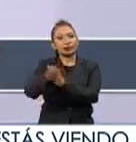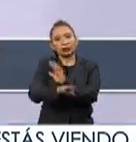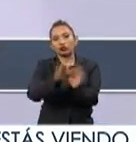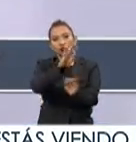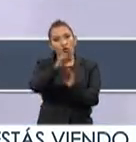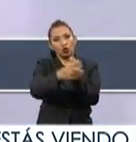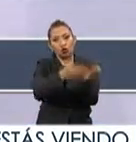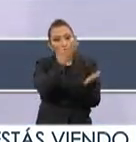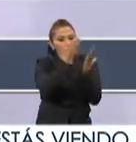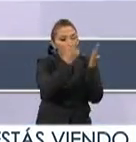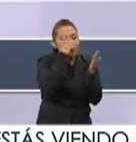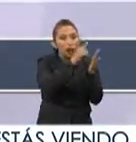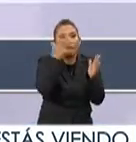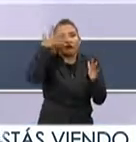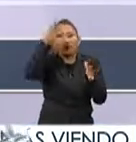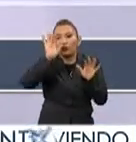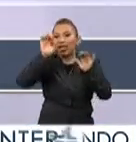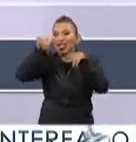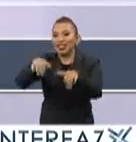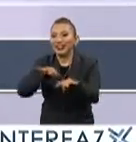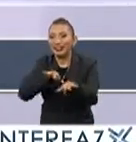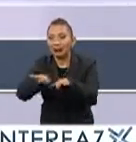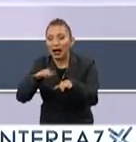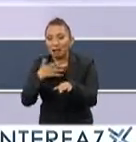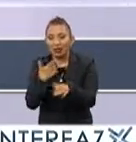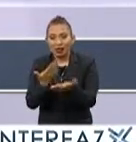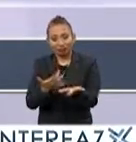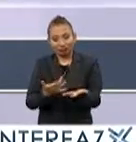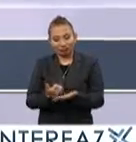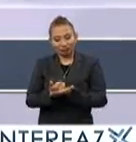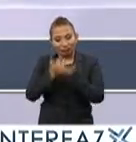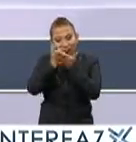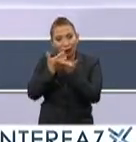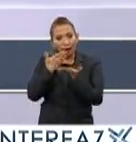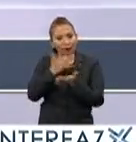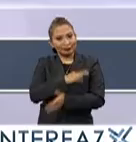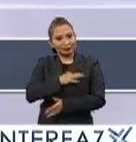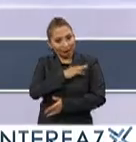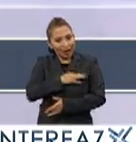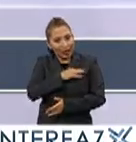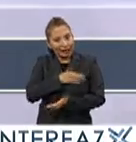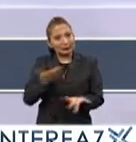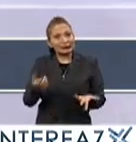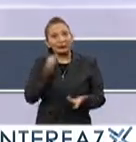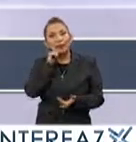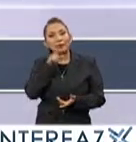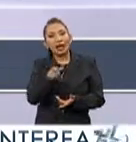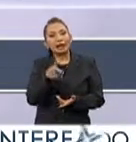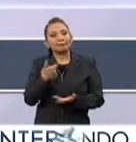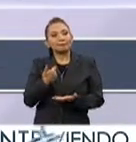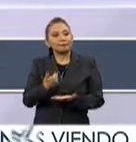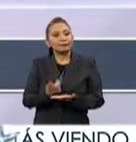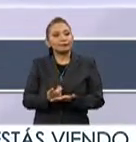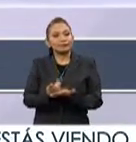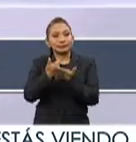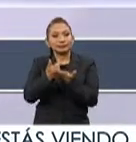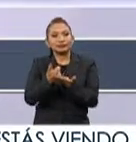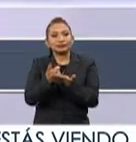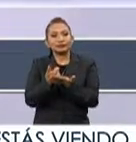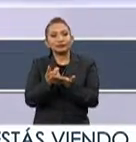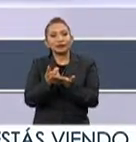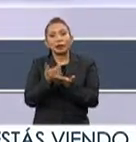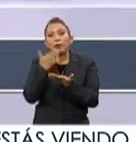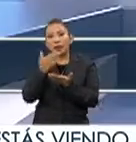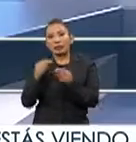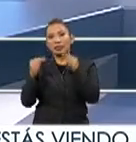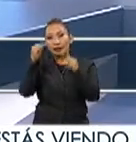Todo el mundo estudiamos para tener un trabajo en el cual nos permita pues ser felices en el fondo, pero también nos permita tener un